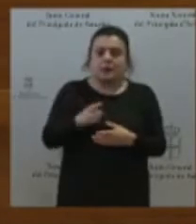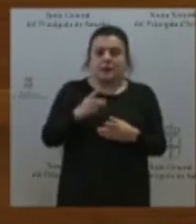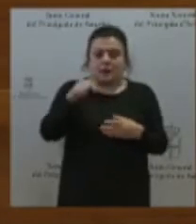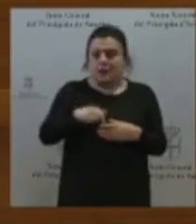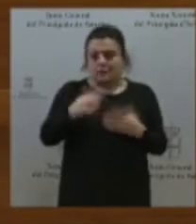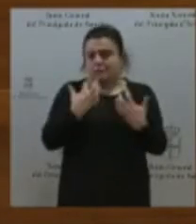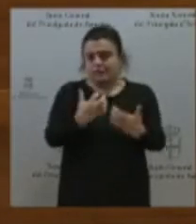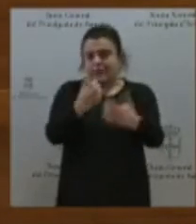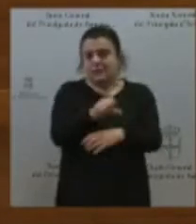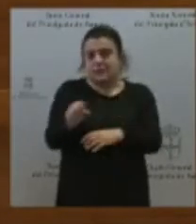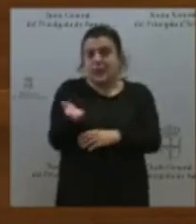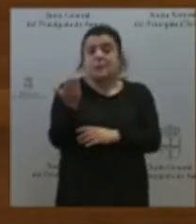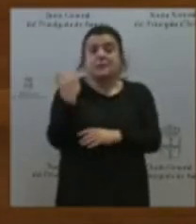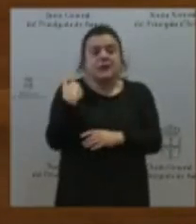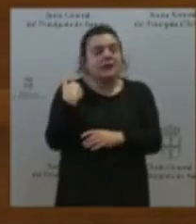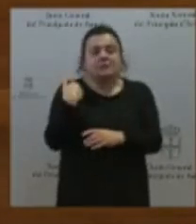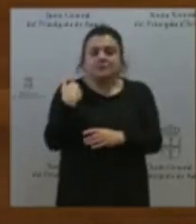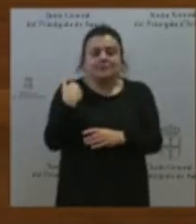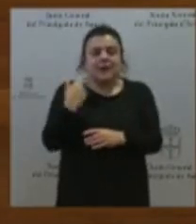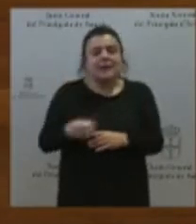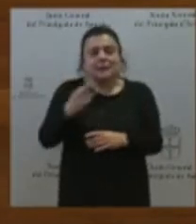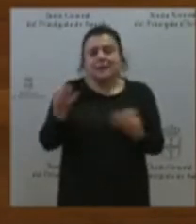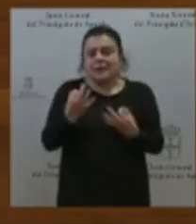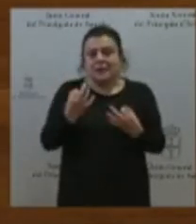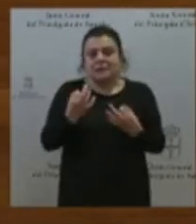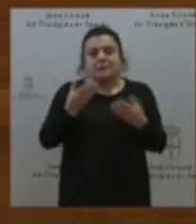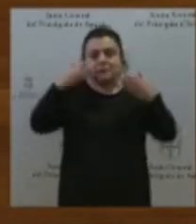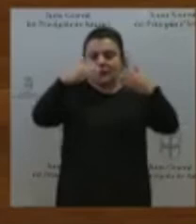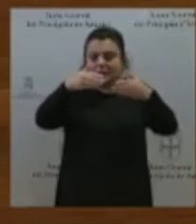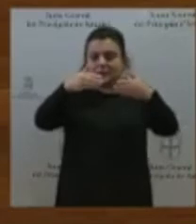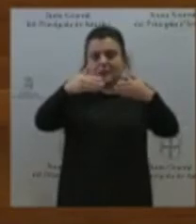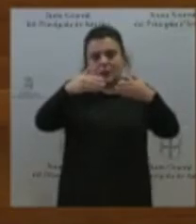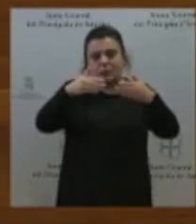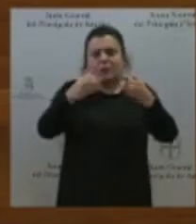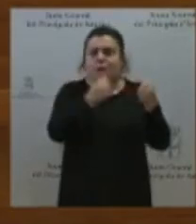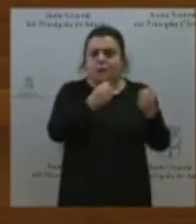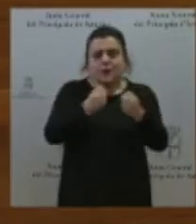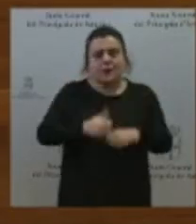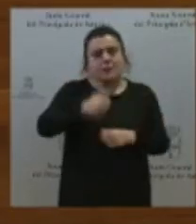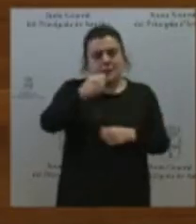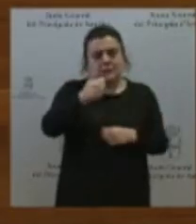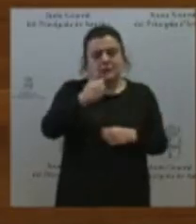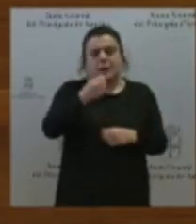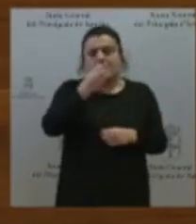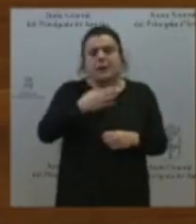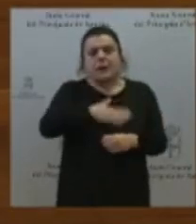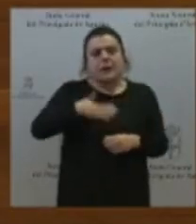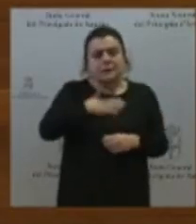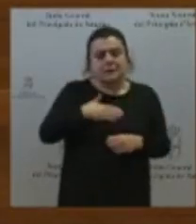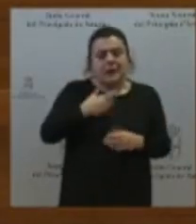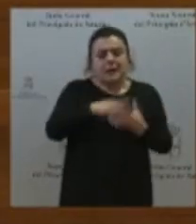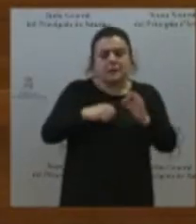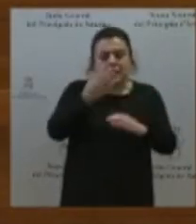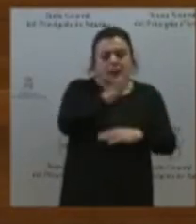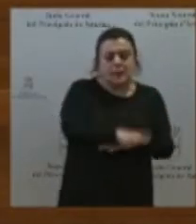prestar atención reforzada al bienestar anímico de nuestra población, con especial relieve en la infancia y en la juventud. Por ello, nos parece urgente